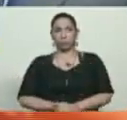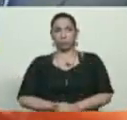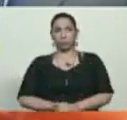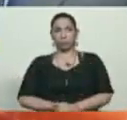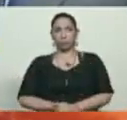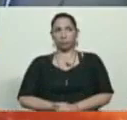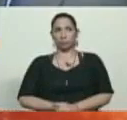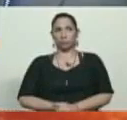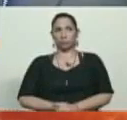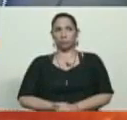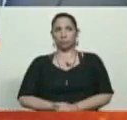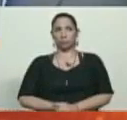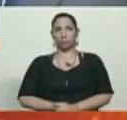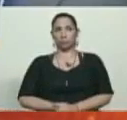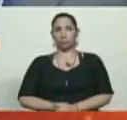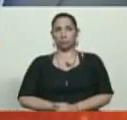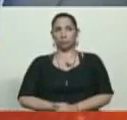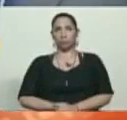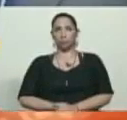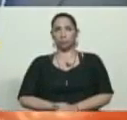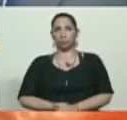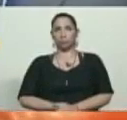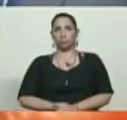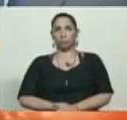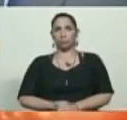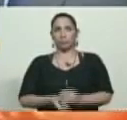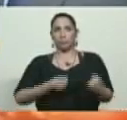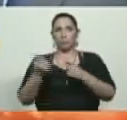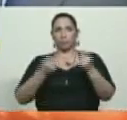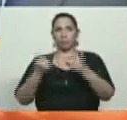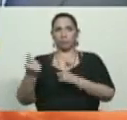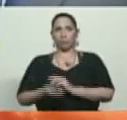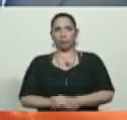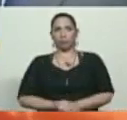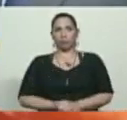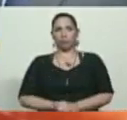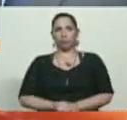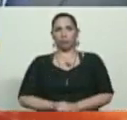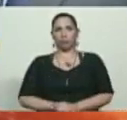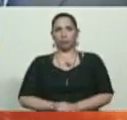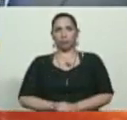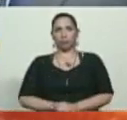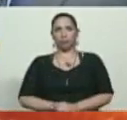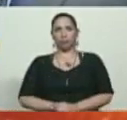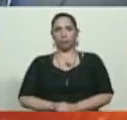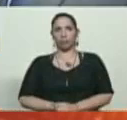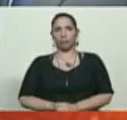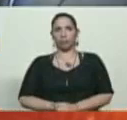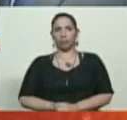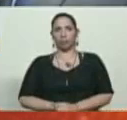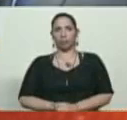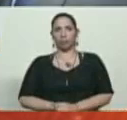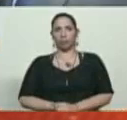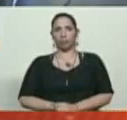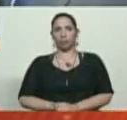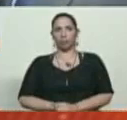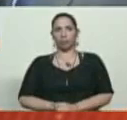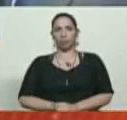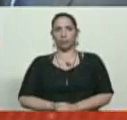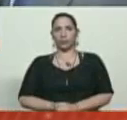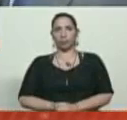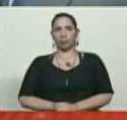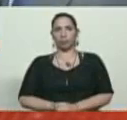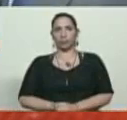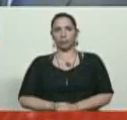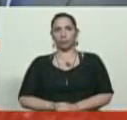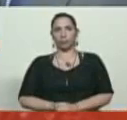los proveedores de insumos, de materiales, que tienen contratos con PDVSA y que